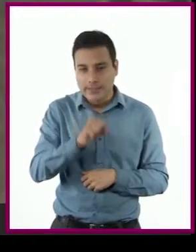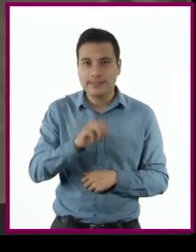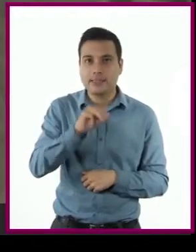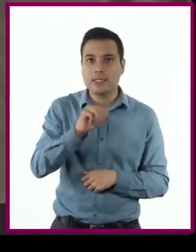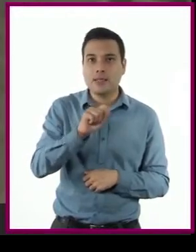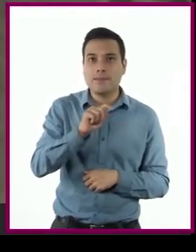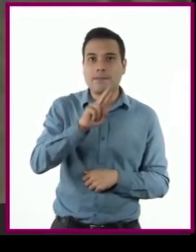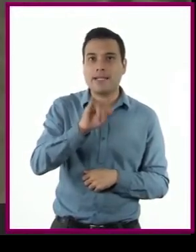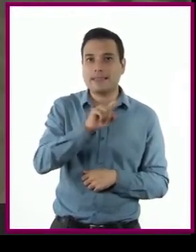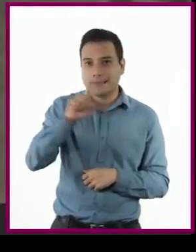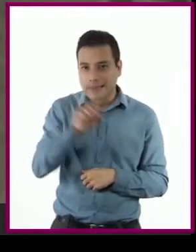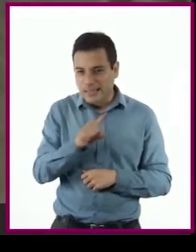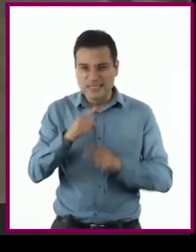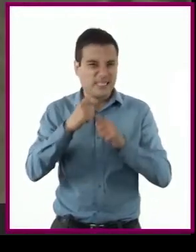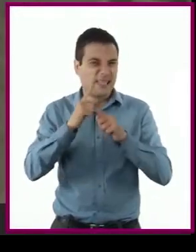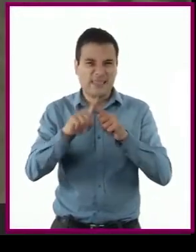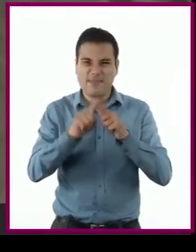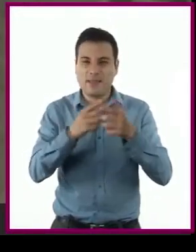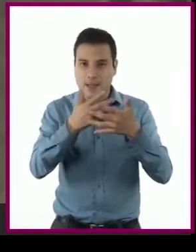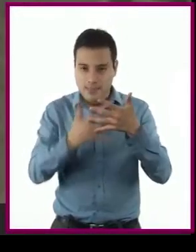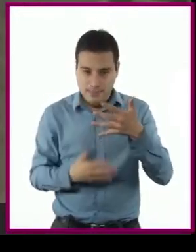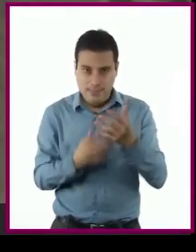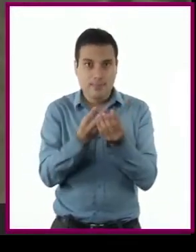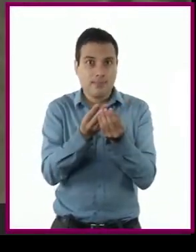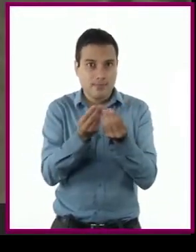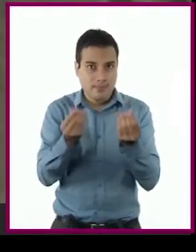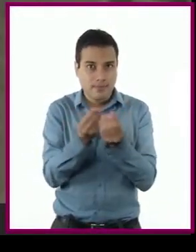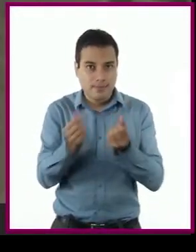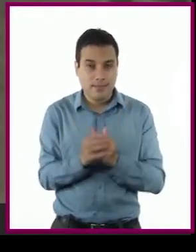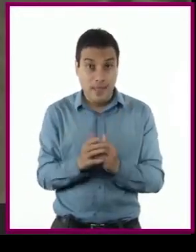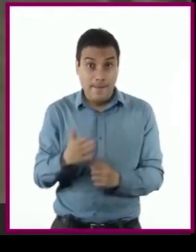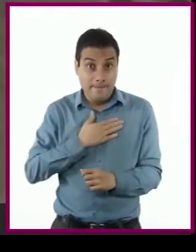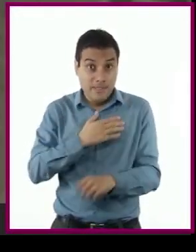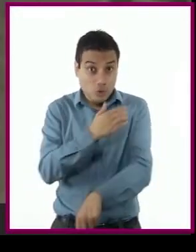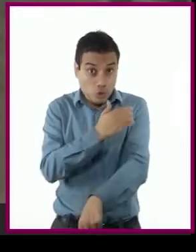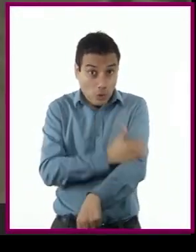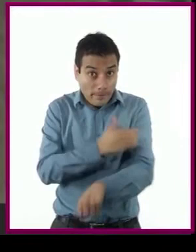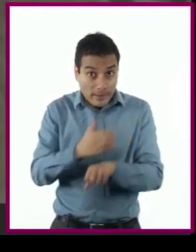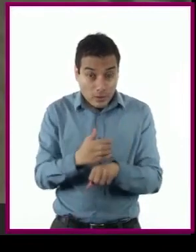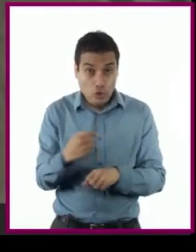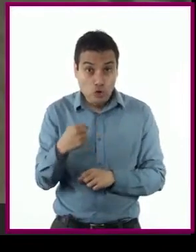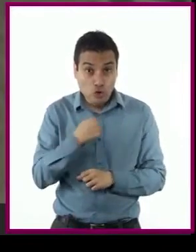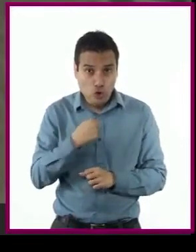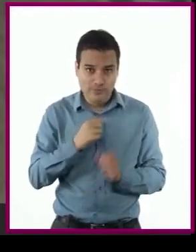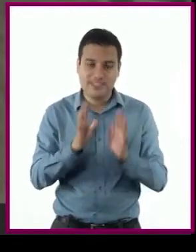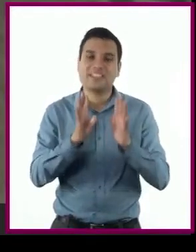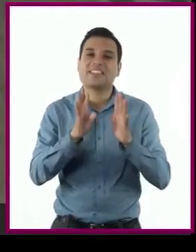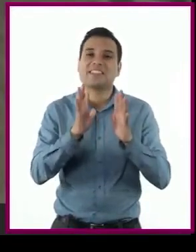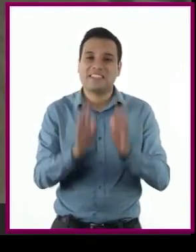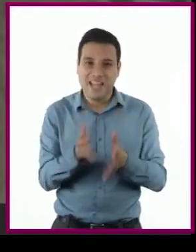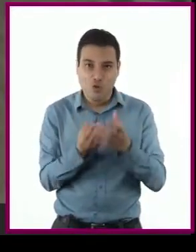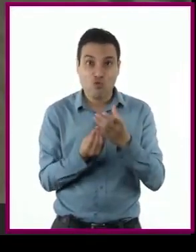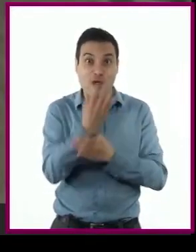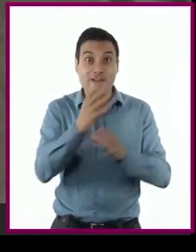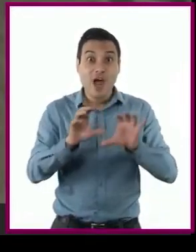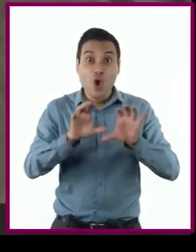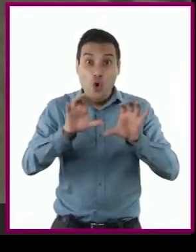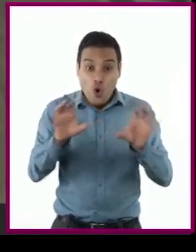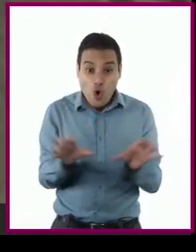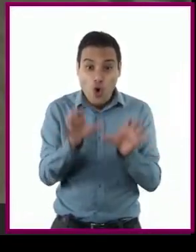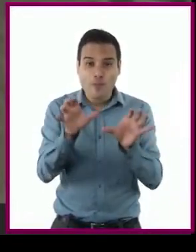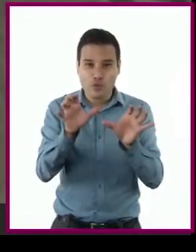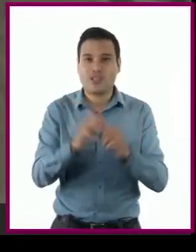matrices, entre otras cosas. Así, mis compañeros y yo dimos vida a la computadora